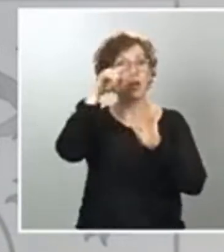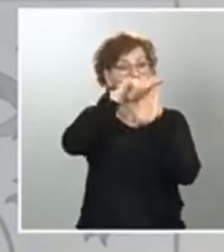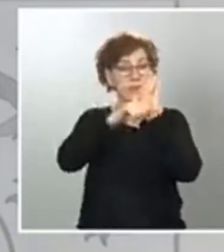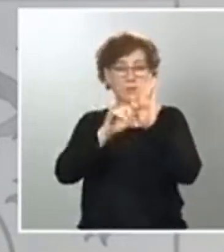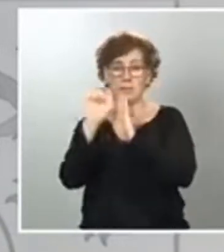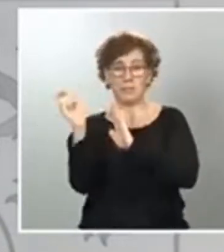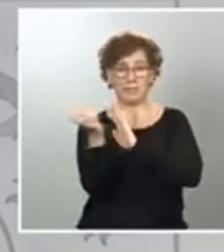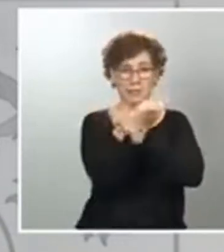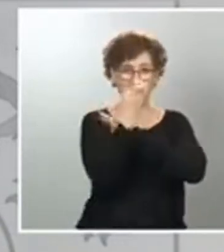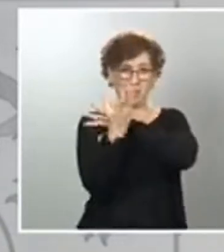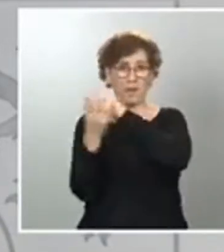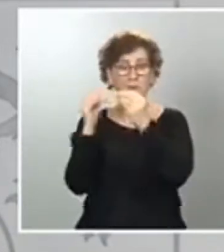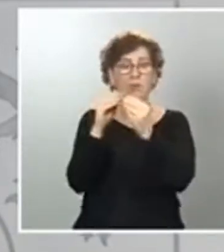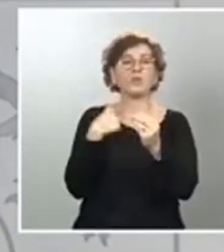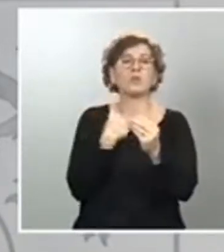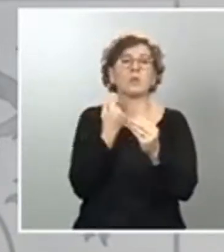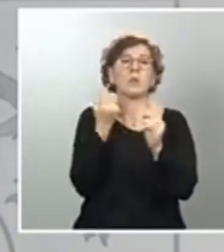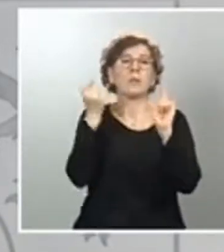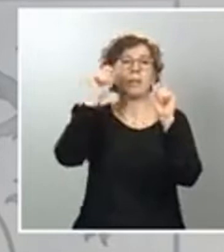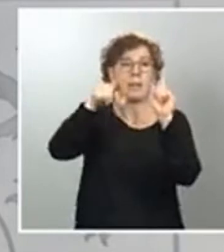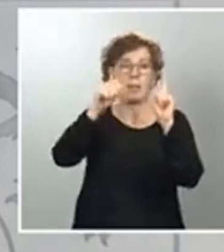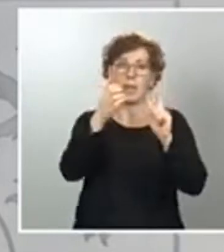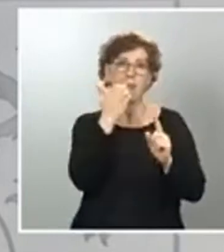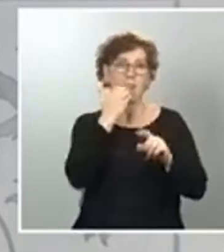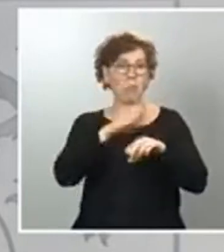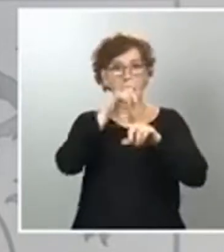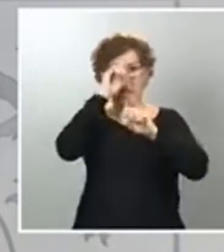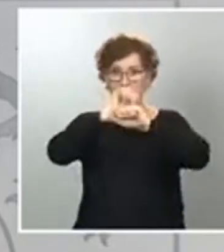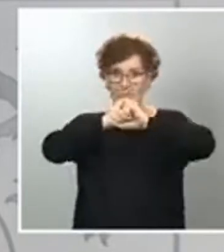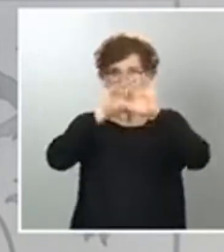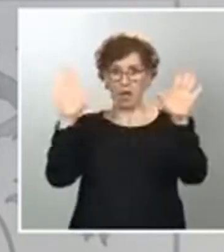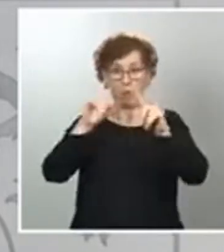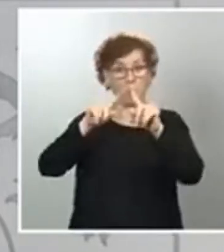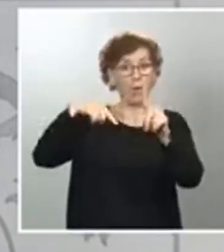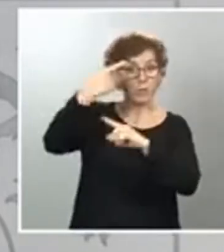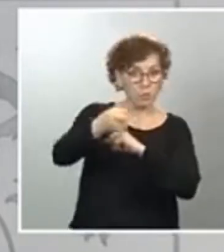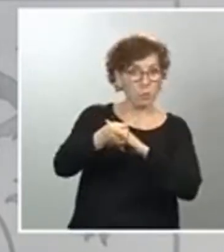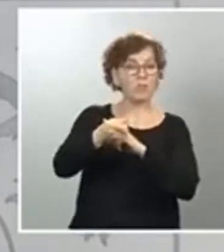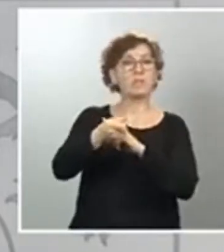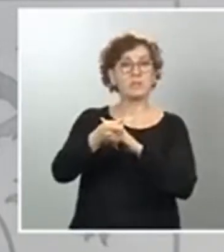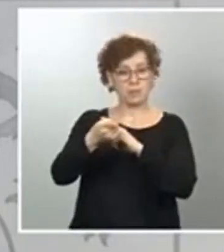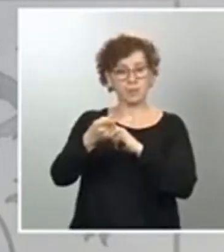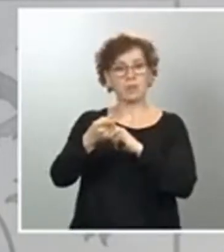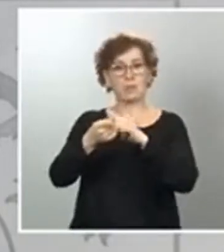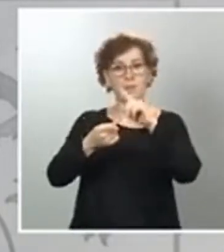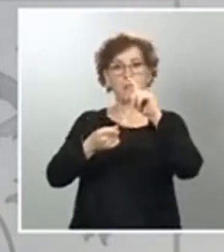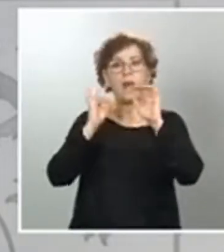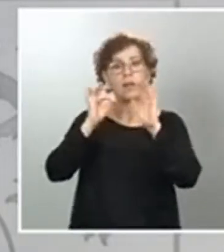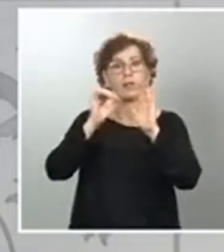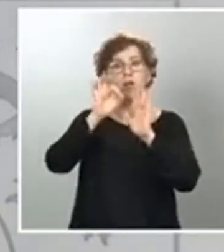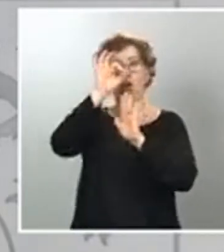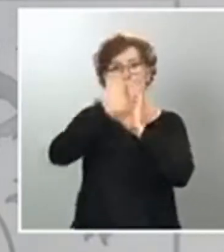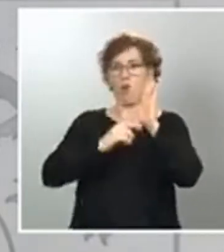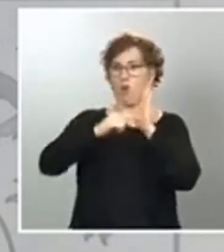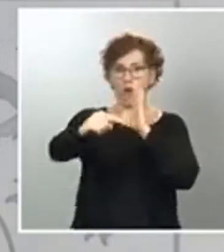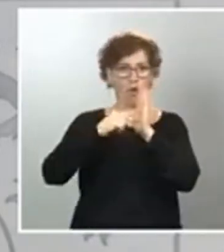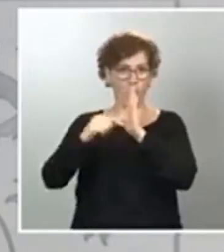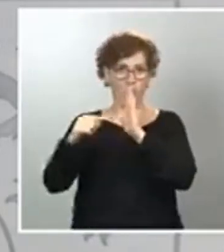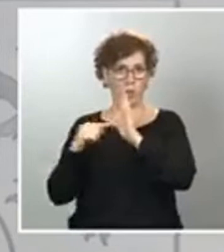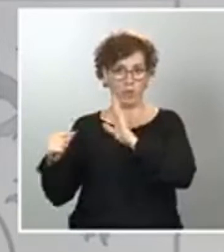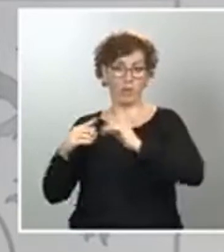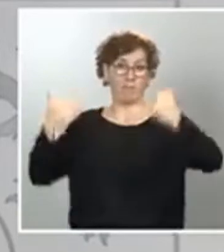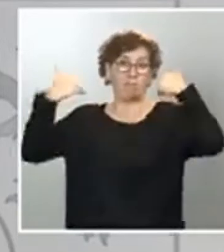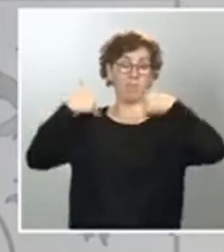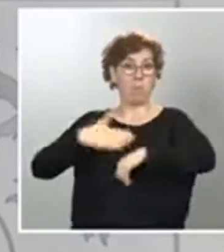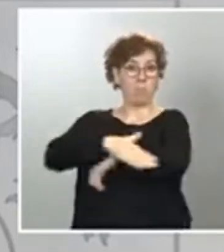a título ilustrativo. Posteriormente se dictarán, como he dicho antes, las correspondientes órdenes por parte del Ministerio de Sanidad para